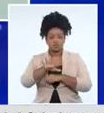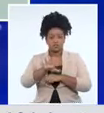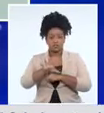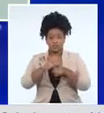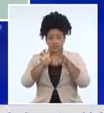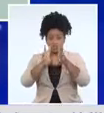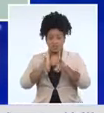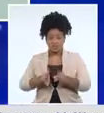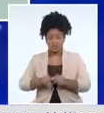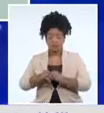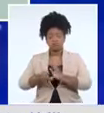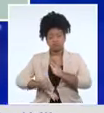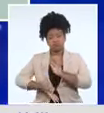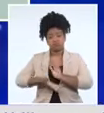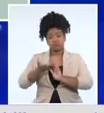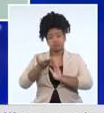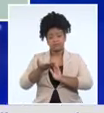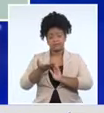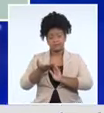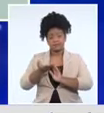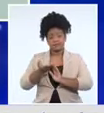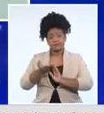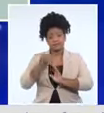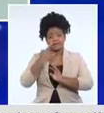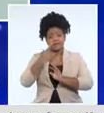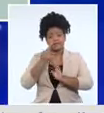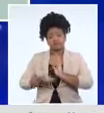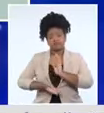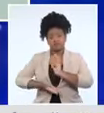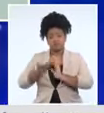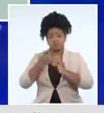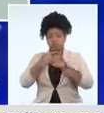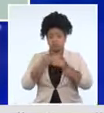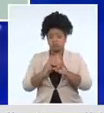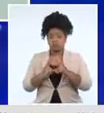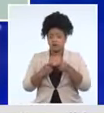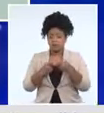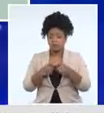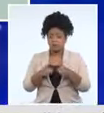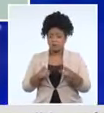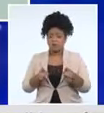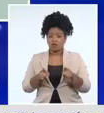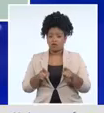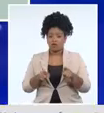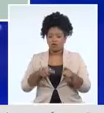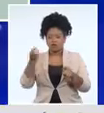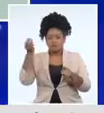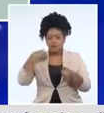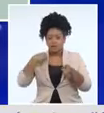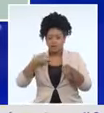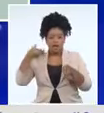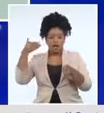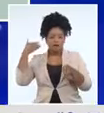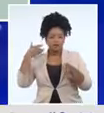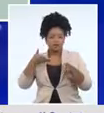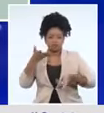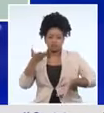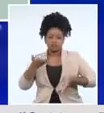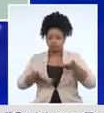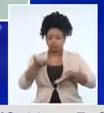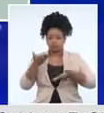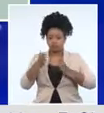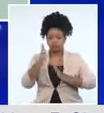elevada, no le resta importancia a este número de fallecidos, pero indiscutiblemente en comparación con el mes de septiembre,